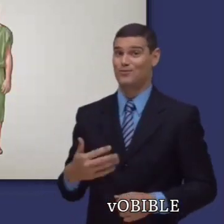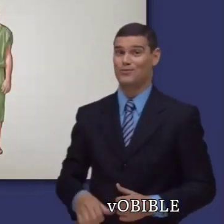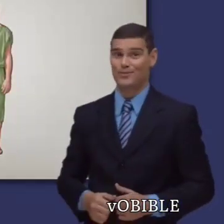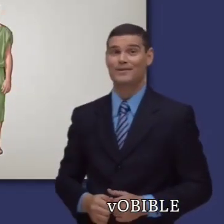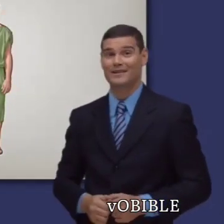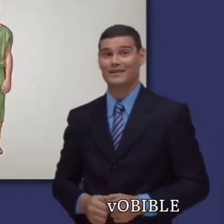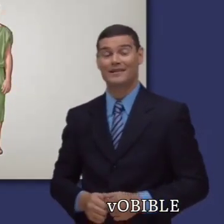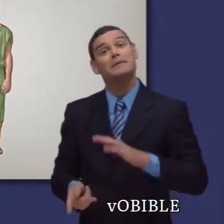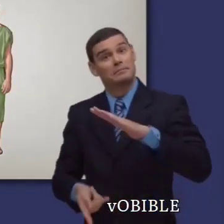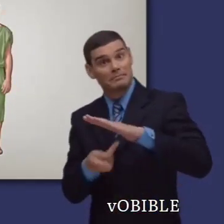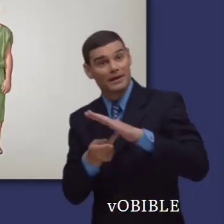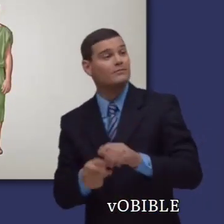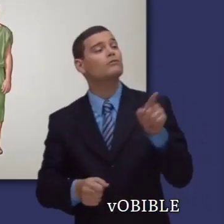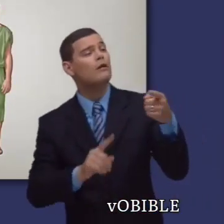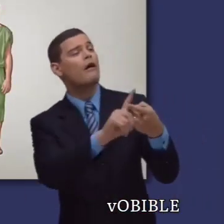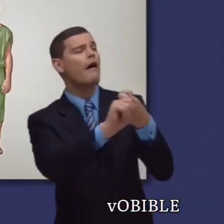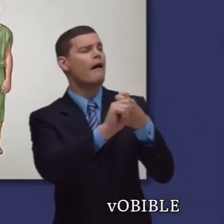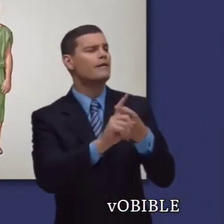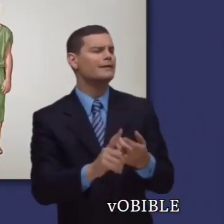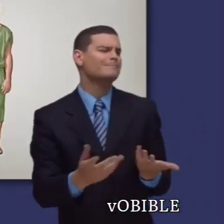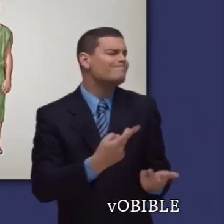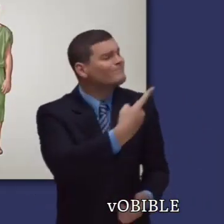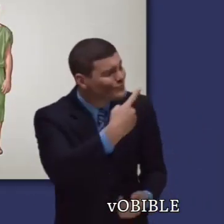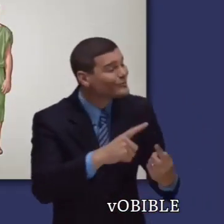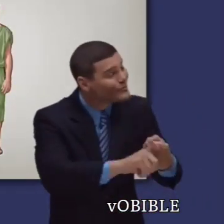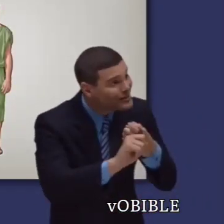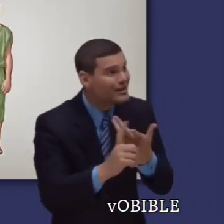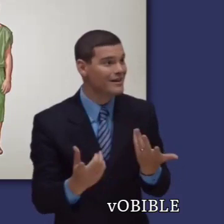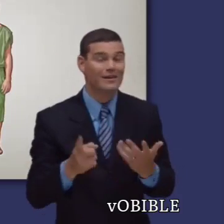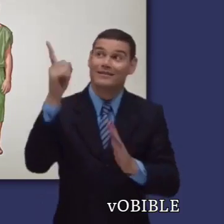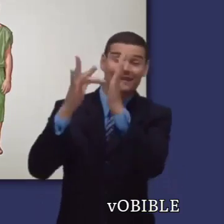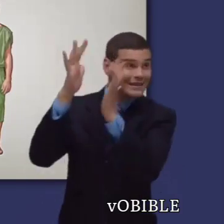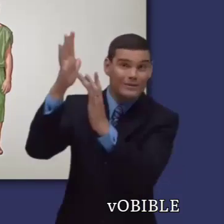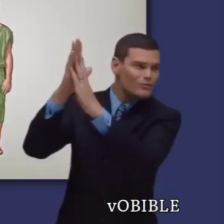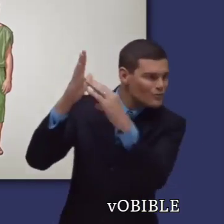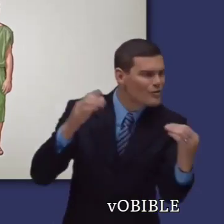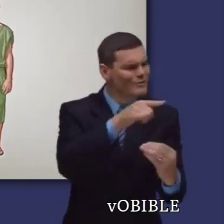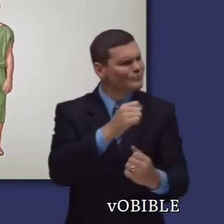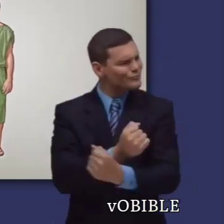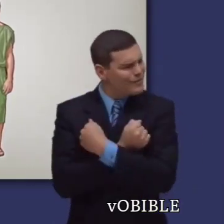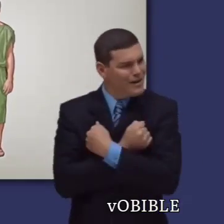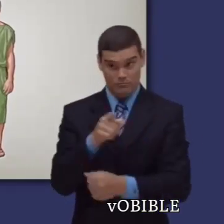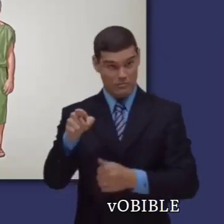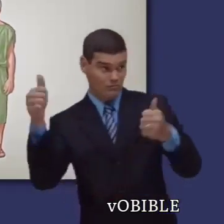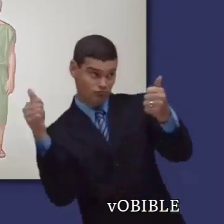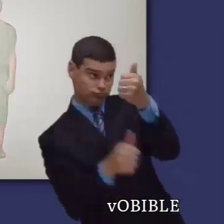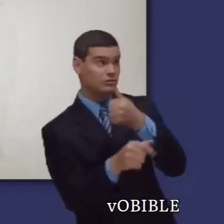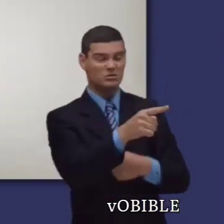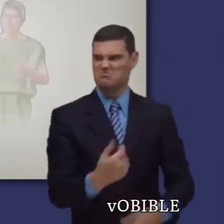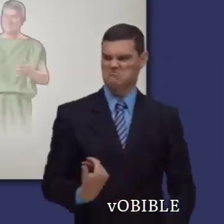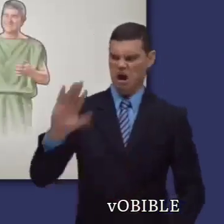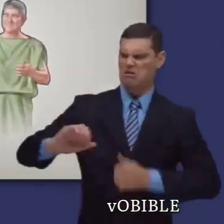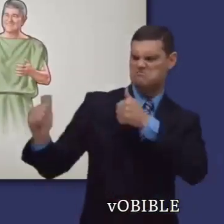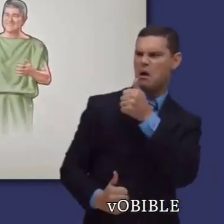Apelando al amor cristiano y a su amistad, Pablo le pide a Filemón que reciba a Onésimo no como a un esclavo,